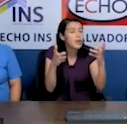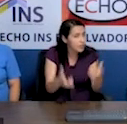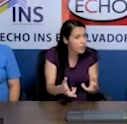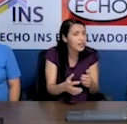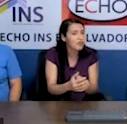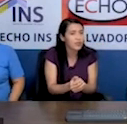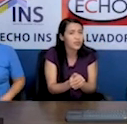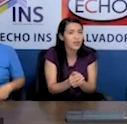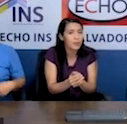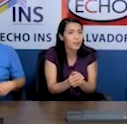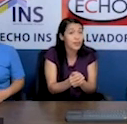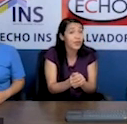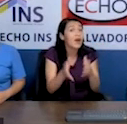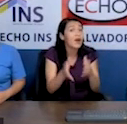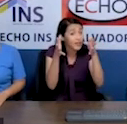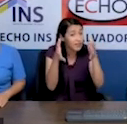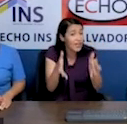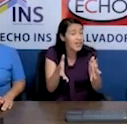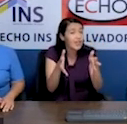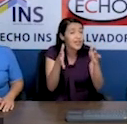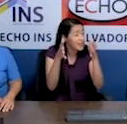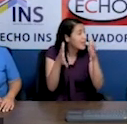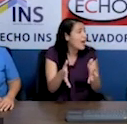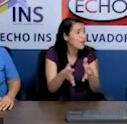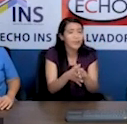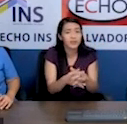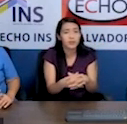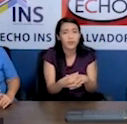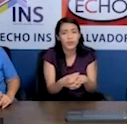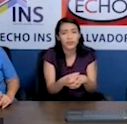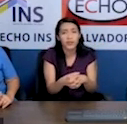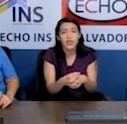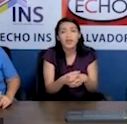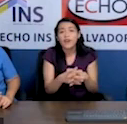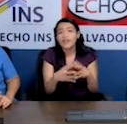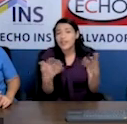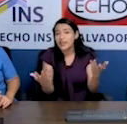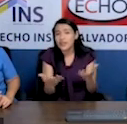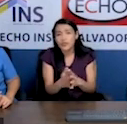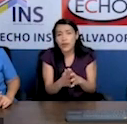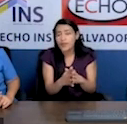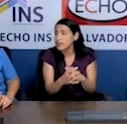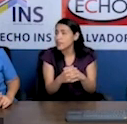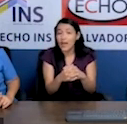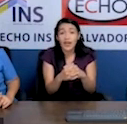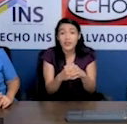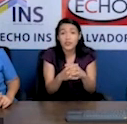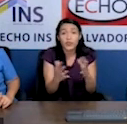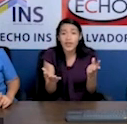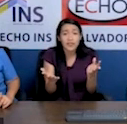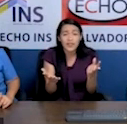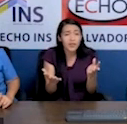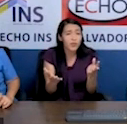una adecuación del esfuerzo terapéutico, aunque esté indicado en ese momento. Falta de acceso a veces